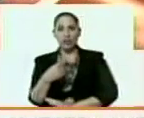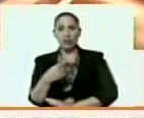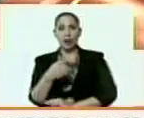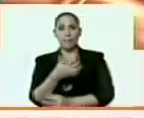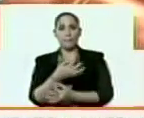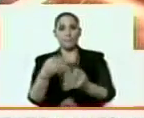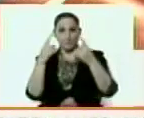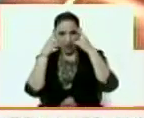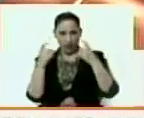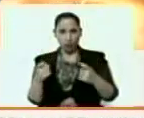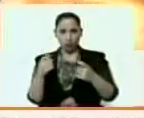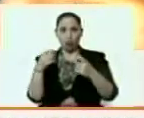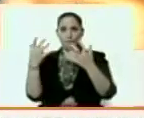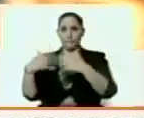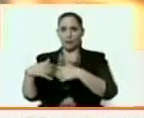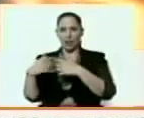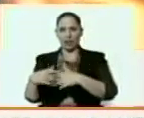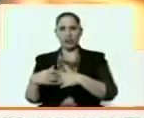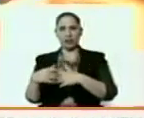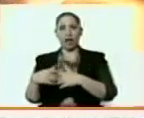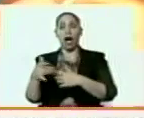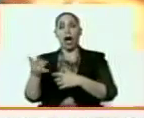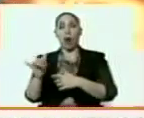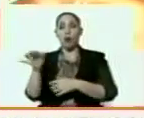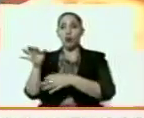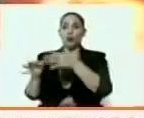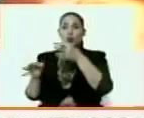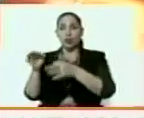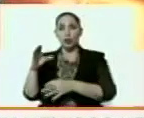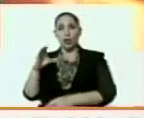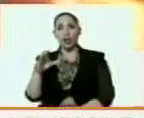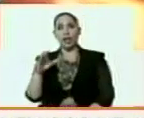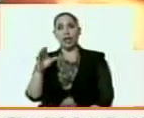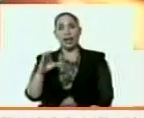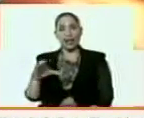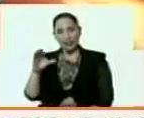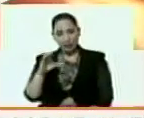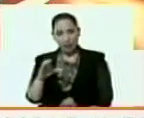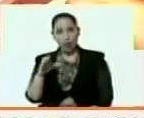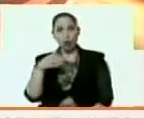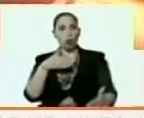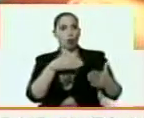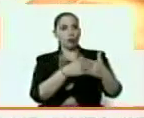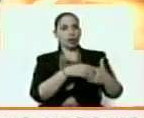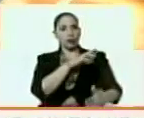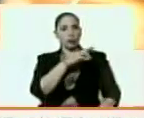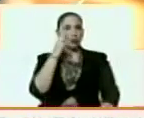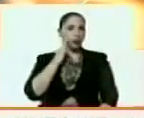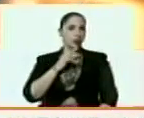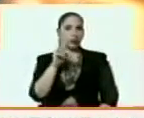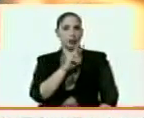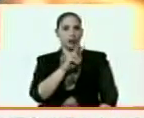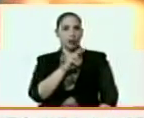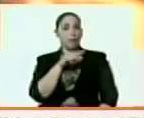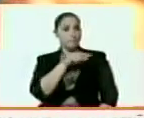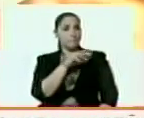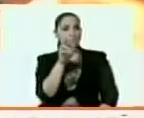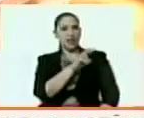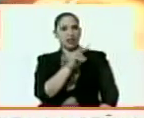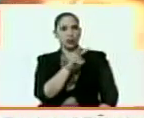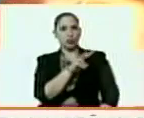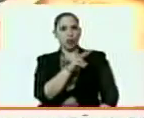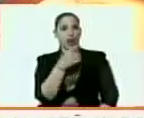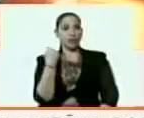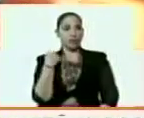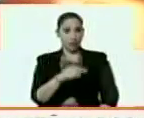señor Hernández? Bueno, hay un juicio entre Cristalex contra la República Bolivariana de Venezuela. La República Bolivariana de Venezuela